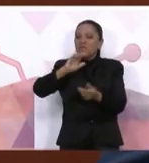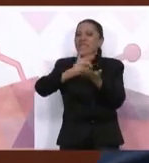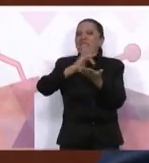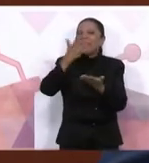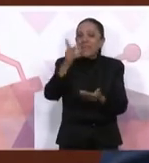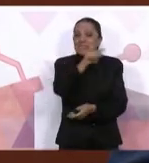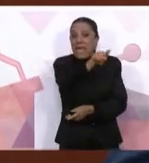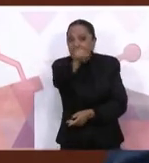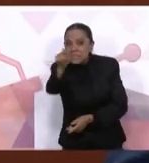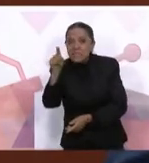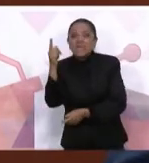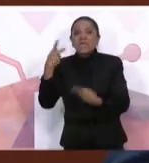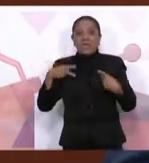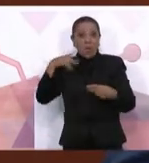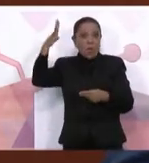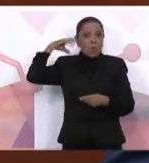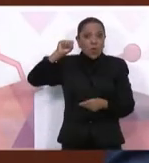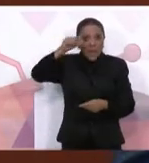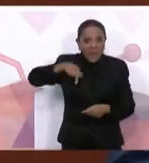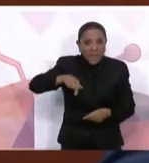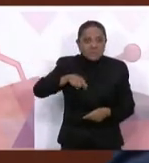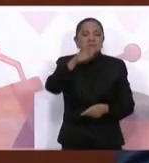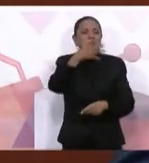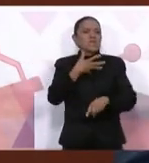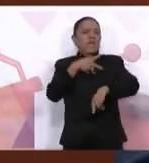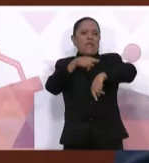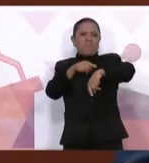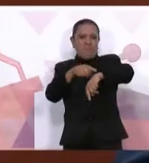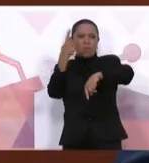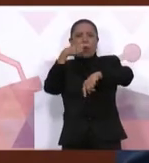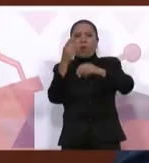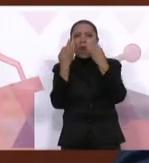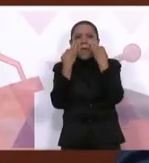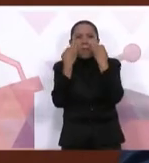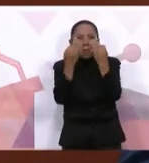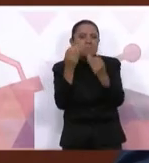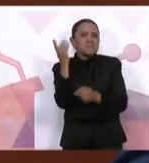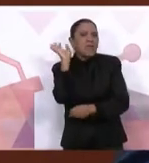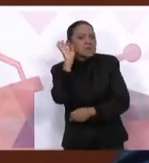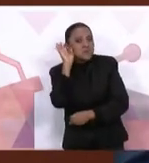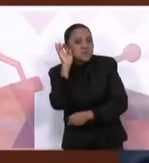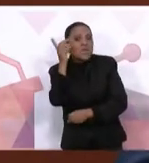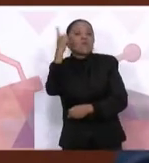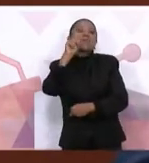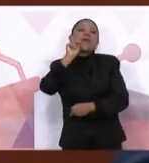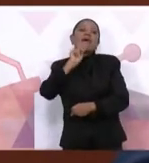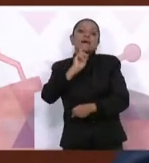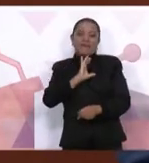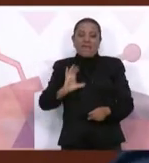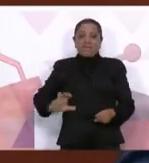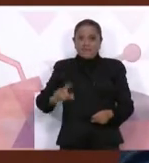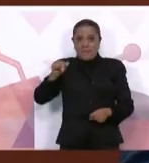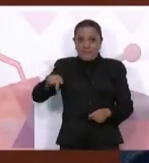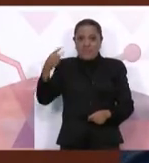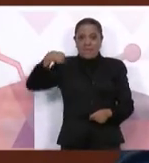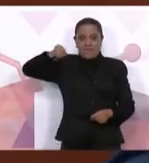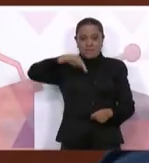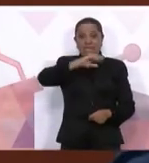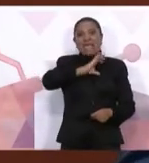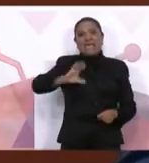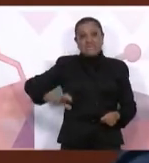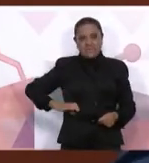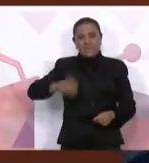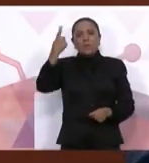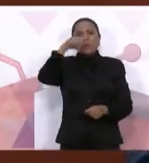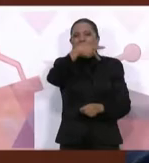uno de los candidatos y de la candidata para que de esta manera puedas tomar la decisión más inteligente la decisión de a